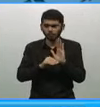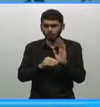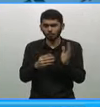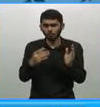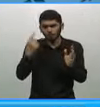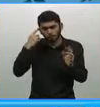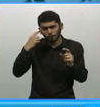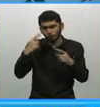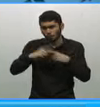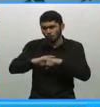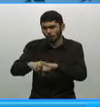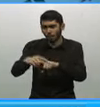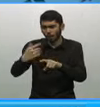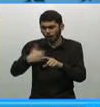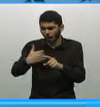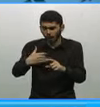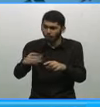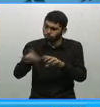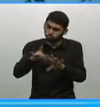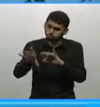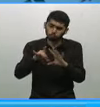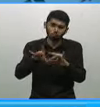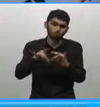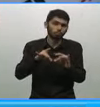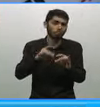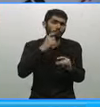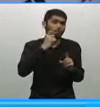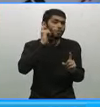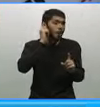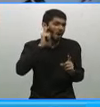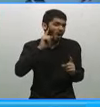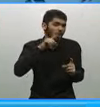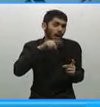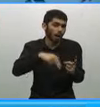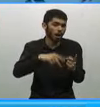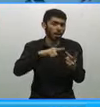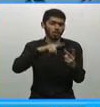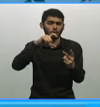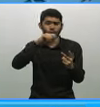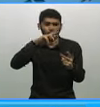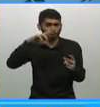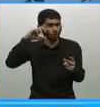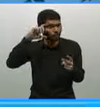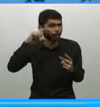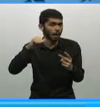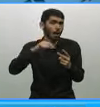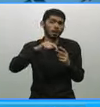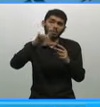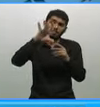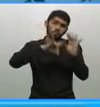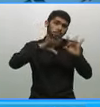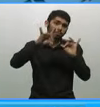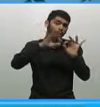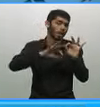acá, y con futbolistas de afuera, en el caso de Gaitán, en el caso de Correa, en los lugares donde